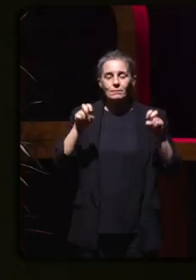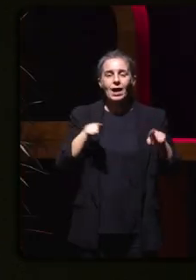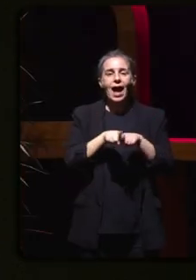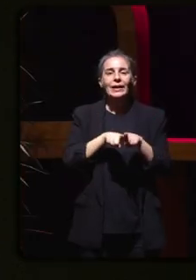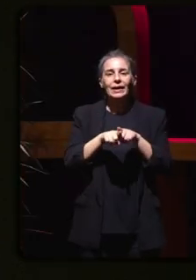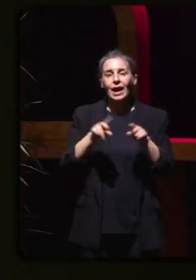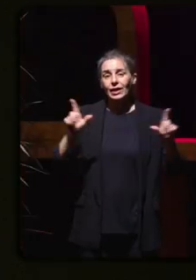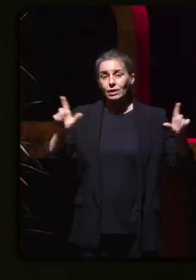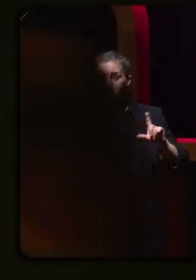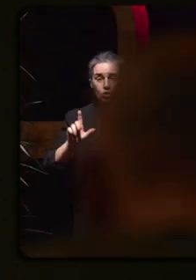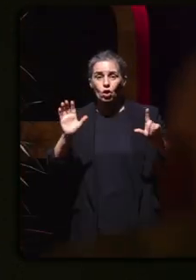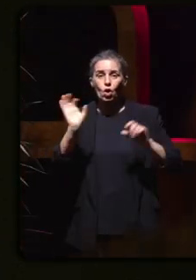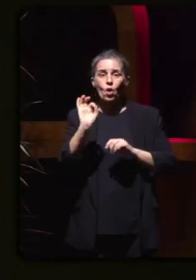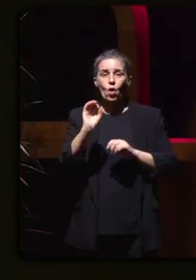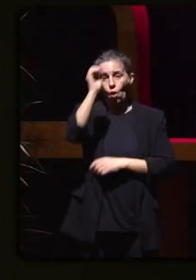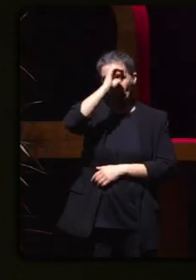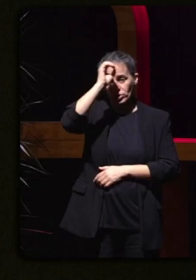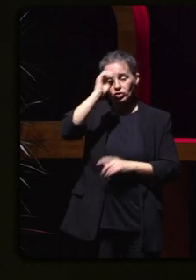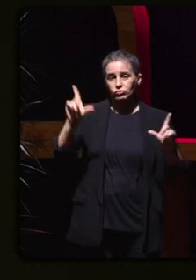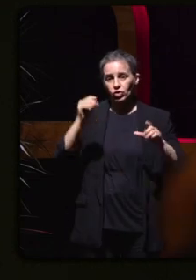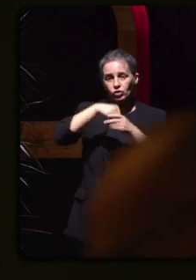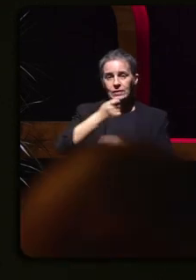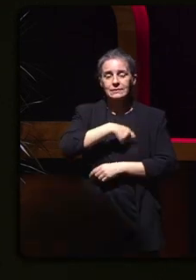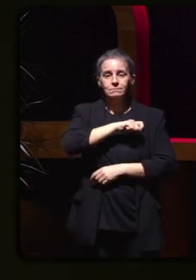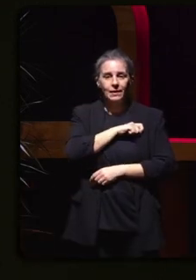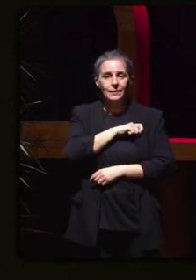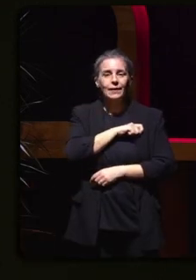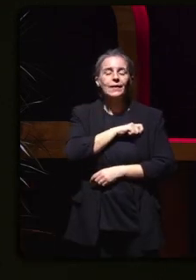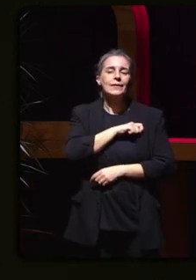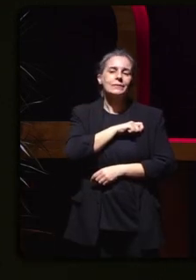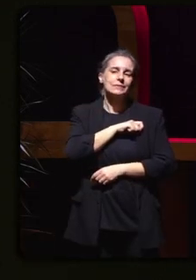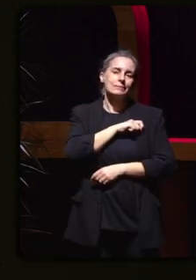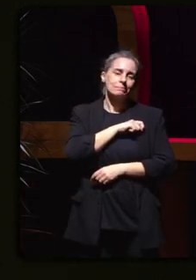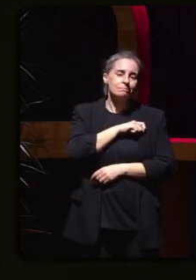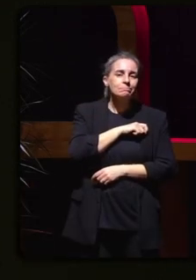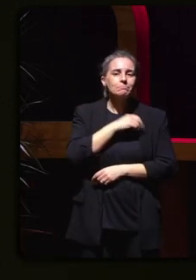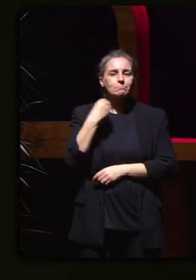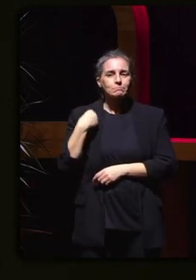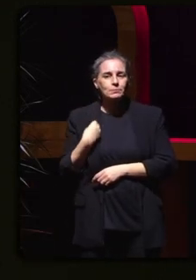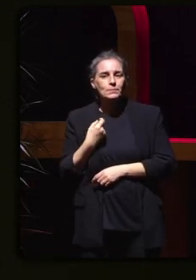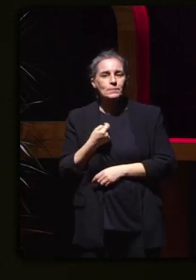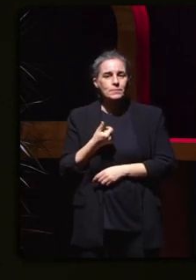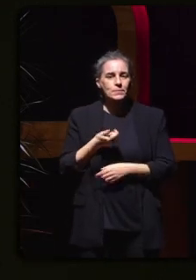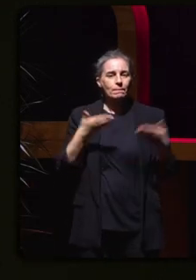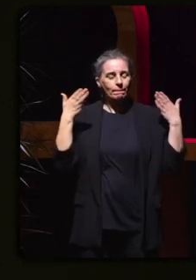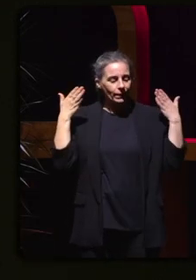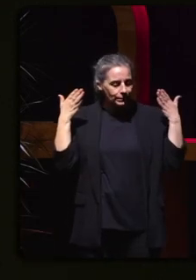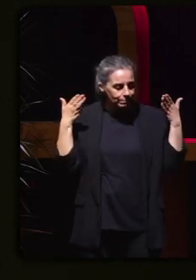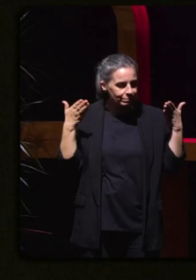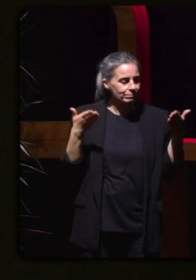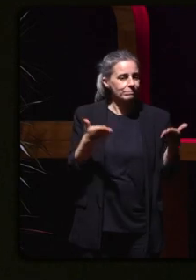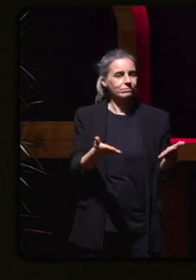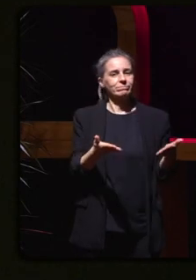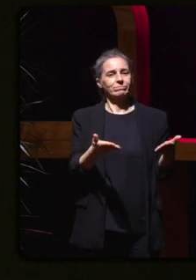televisión o de la opinión televisiva en España aborda un poco todo ese todo ese tipo de